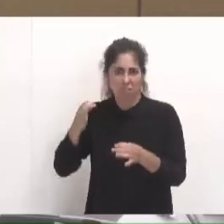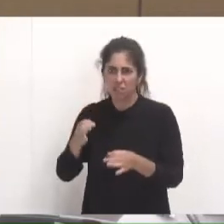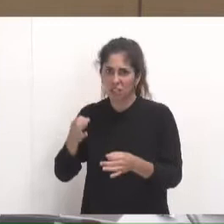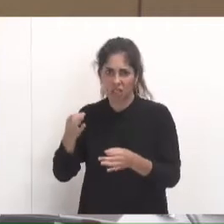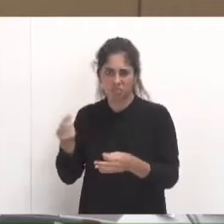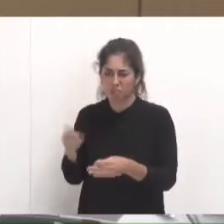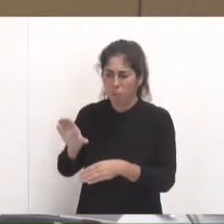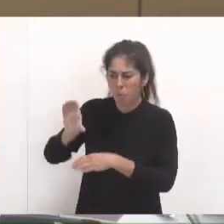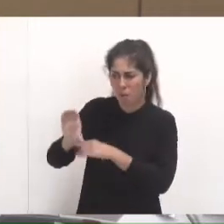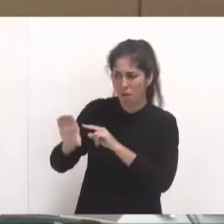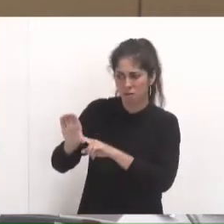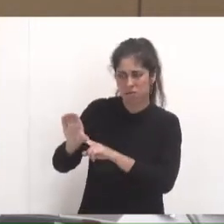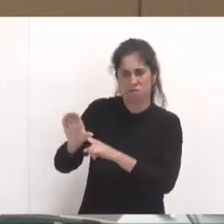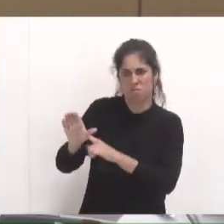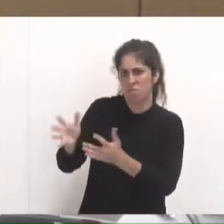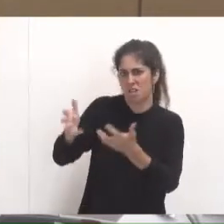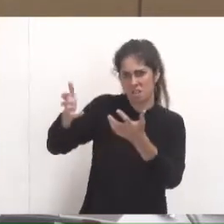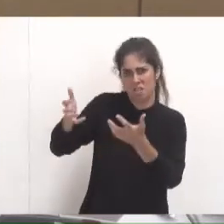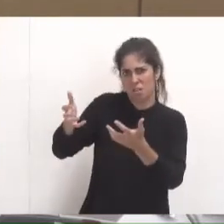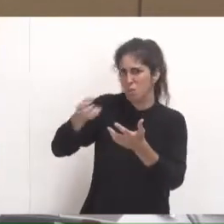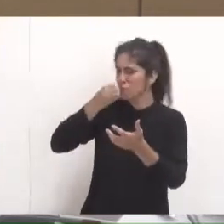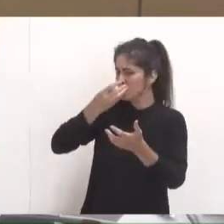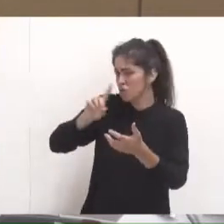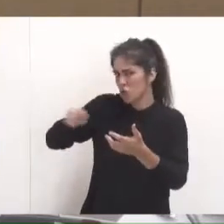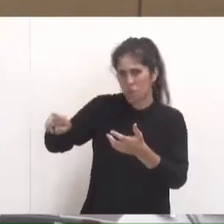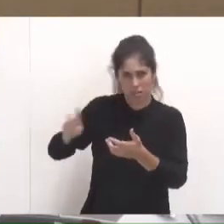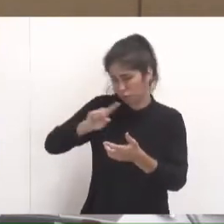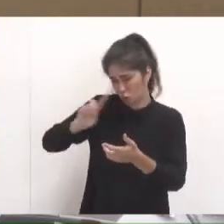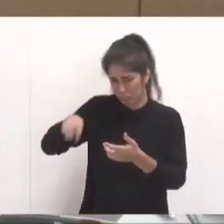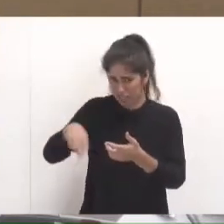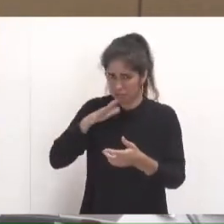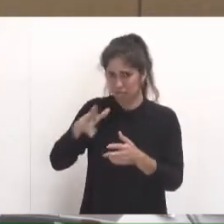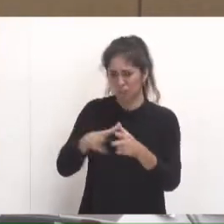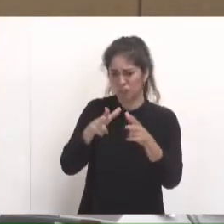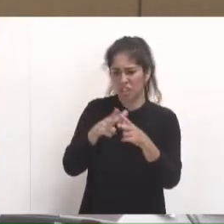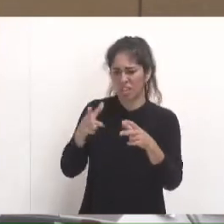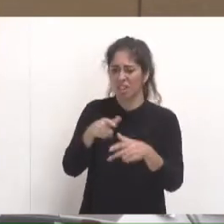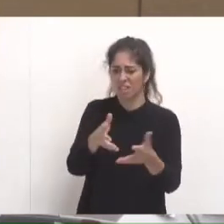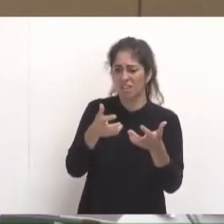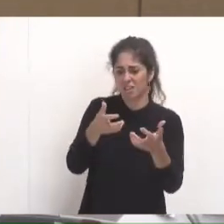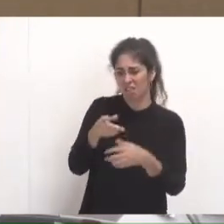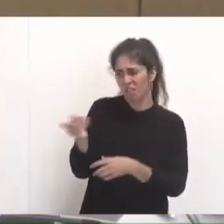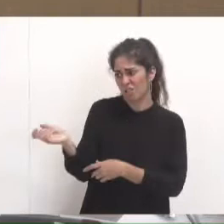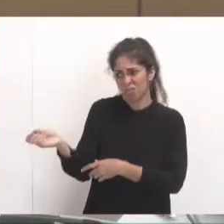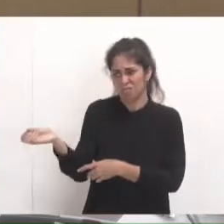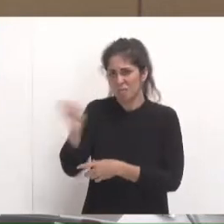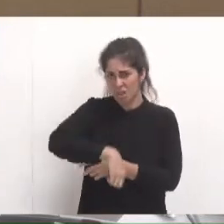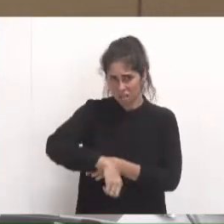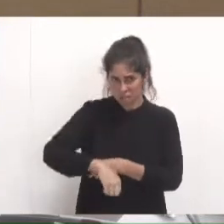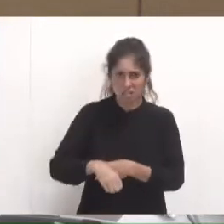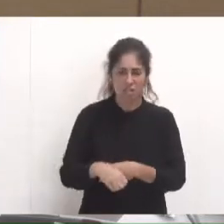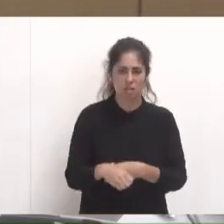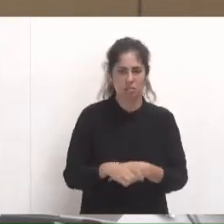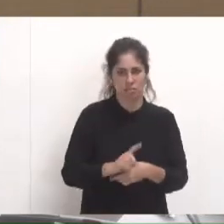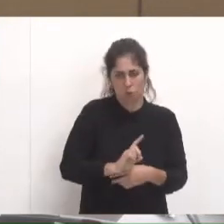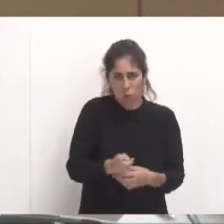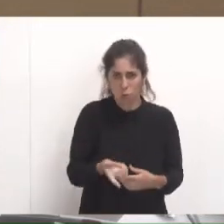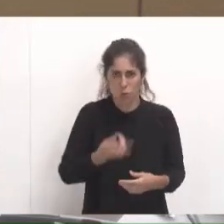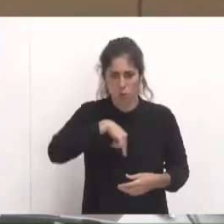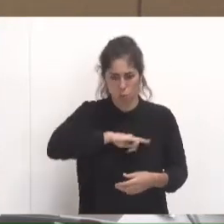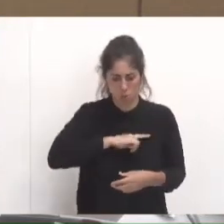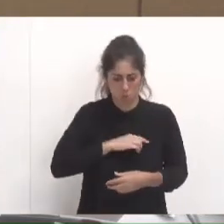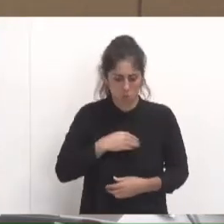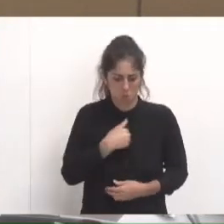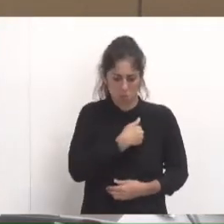vista económico-social. Lo que está claro es que la posición del Grupo Popular ha sido clara. Nosotros no nos oponemos que